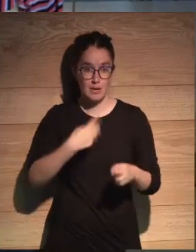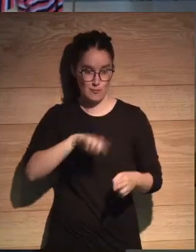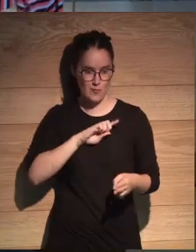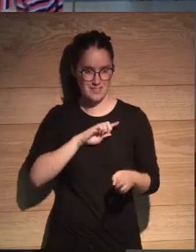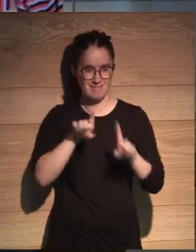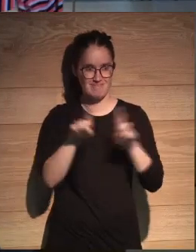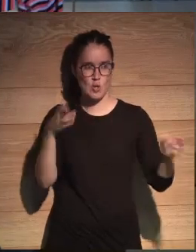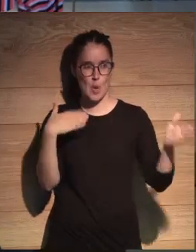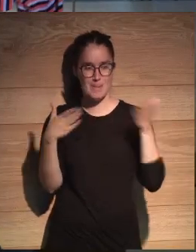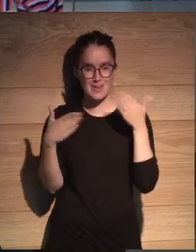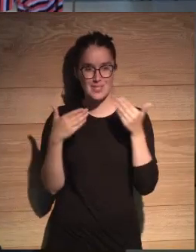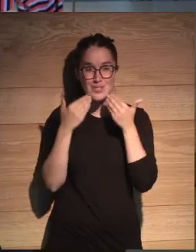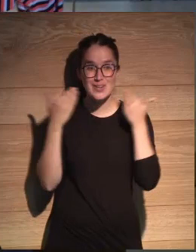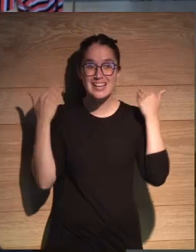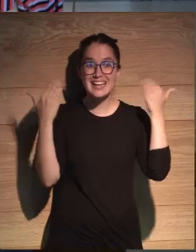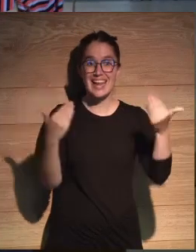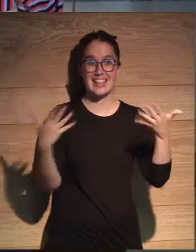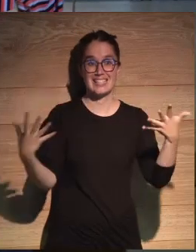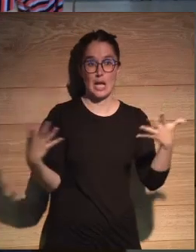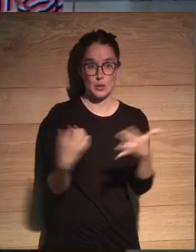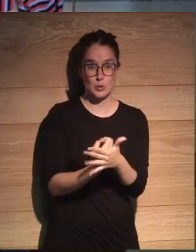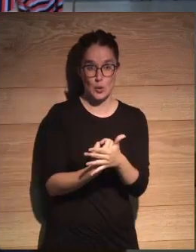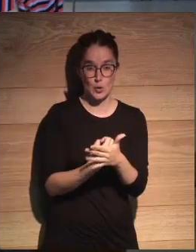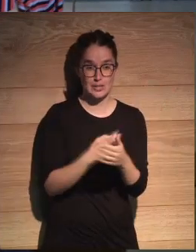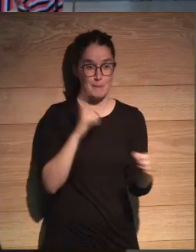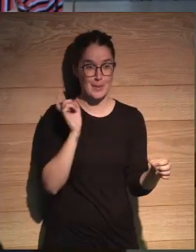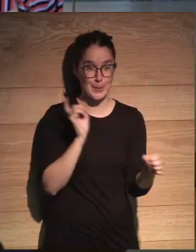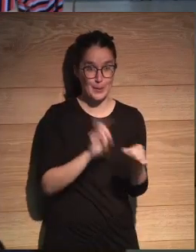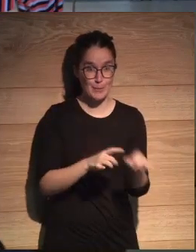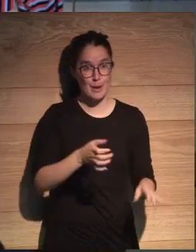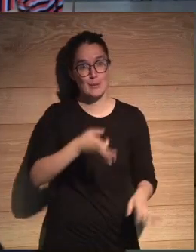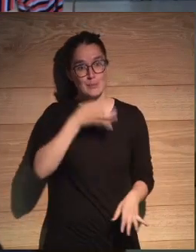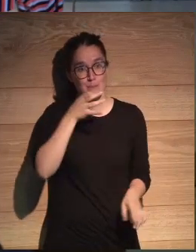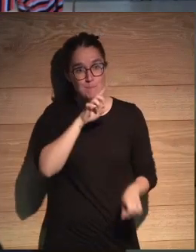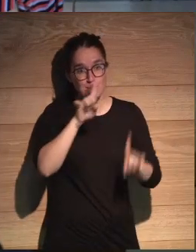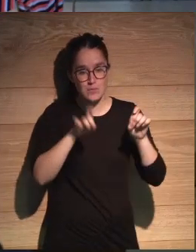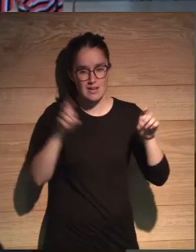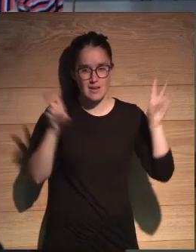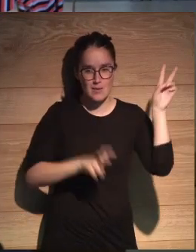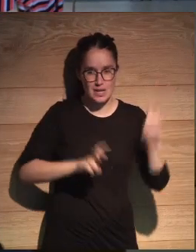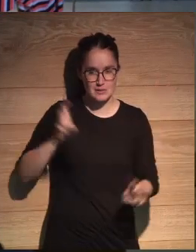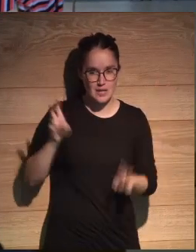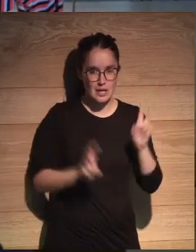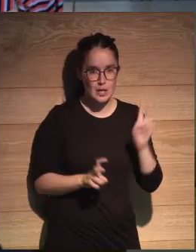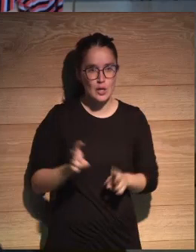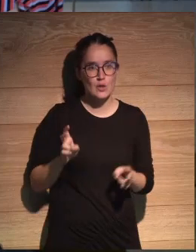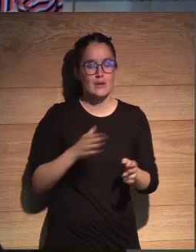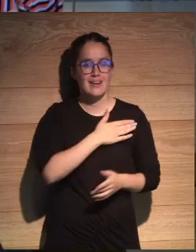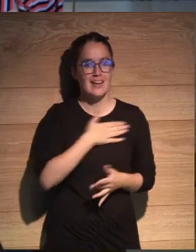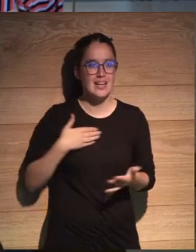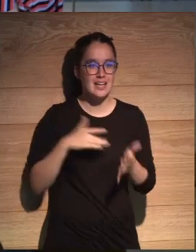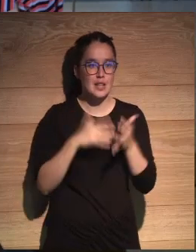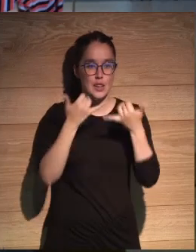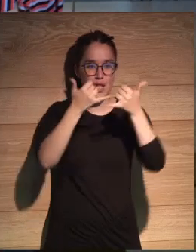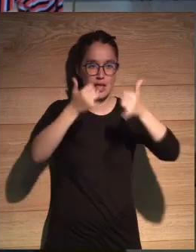Conversation les agradezco a todos los que han intervenido, que hayan estado aquí con nosotros, que hayan querido